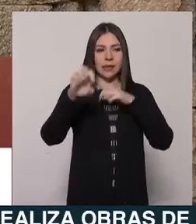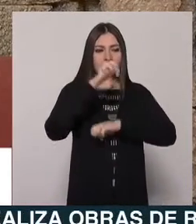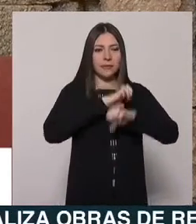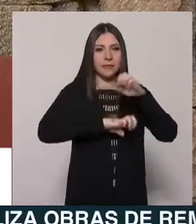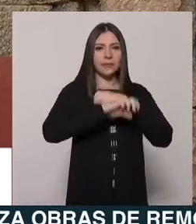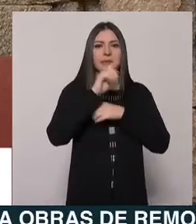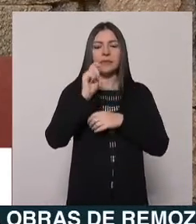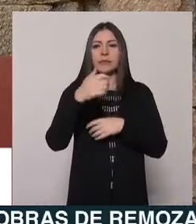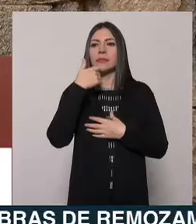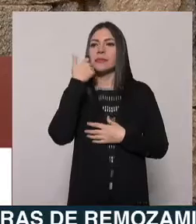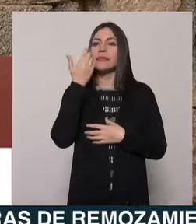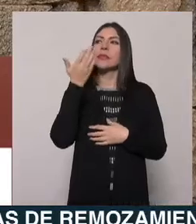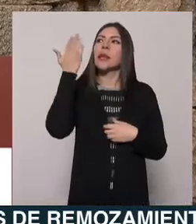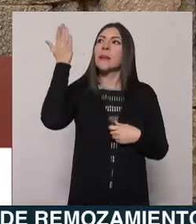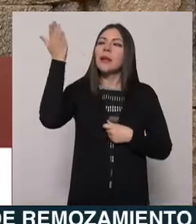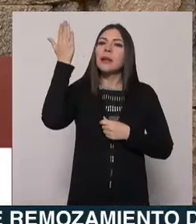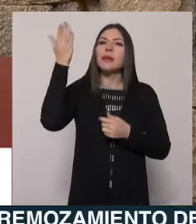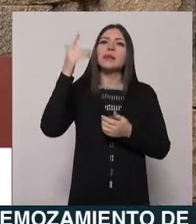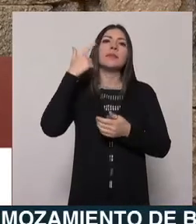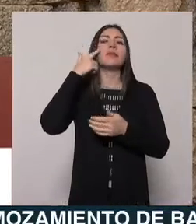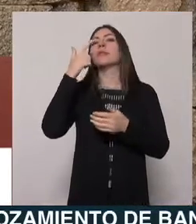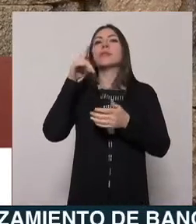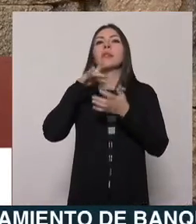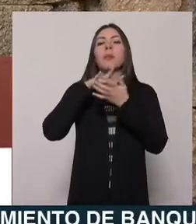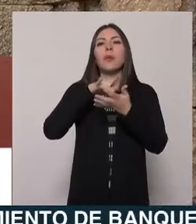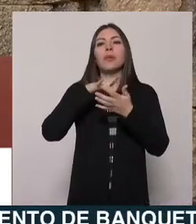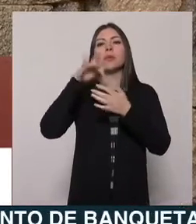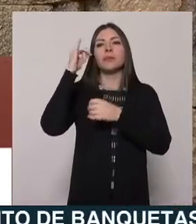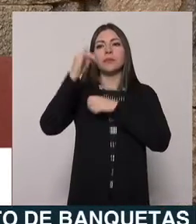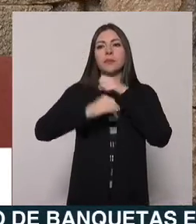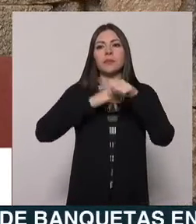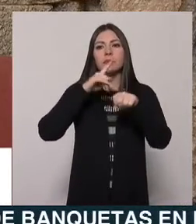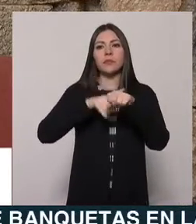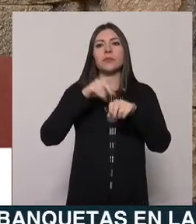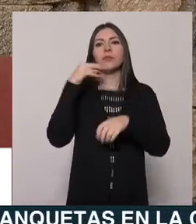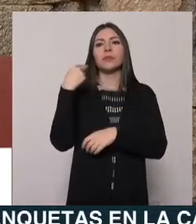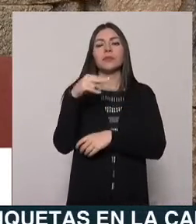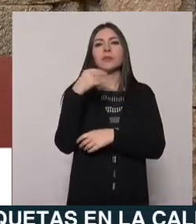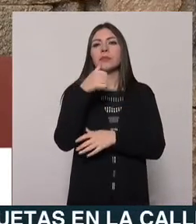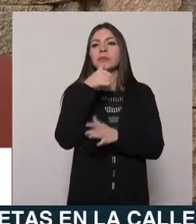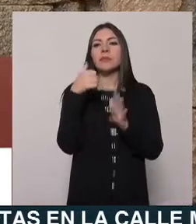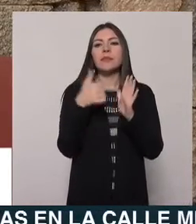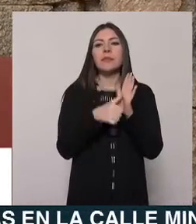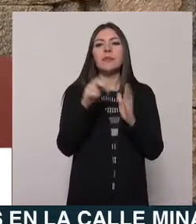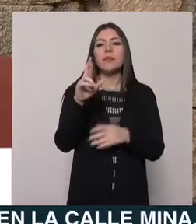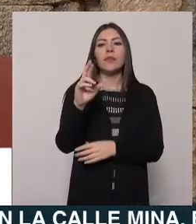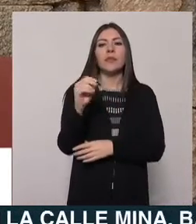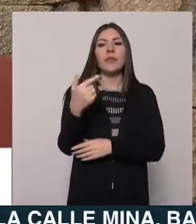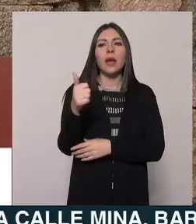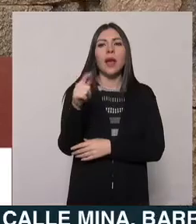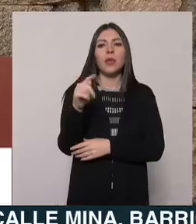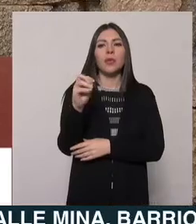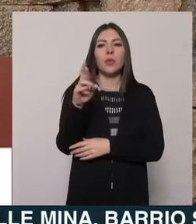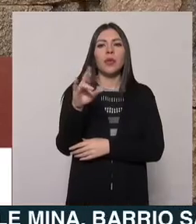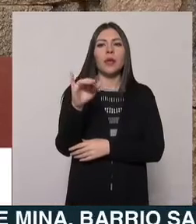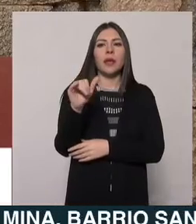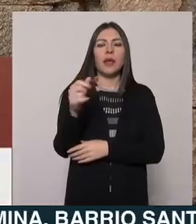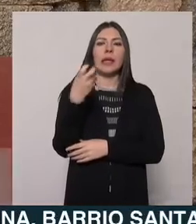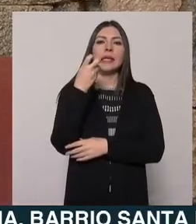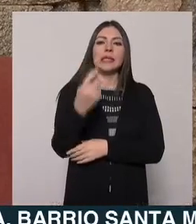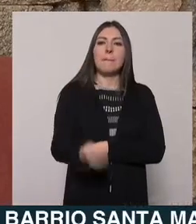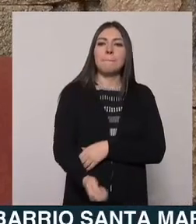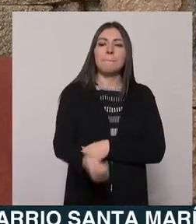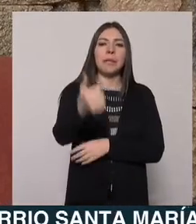en los exhortos internacionales, también llamadas cartas rogatorias. Ese es, digamos, sería nuestro primer contacto.